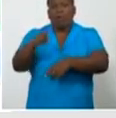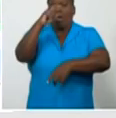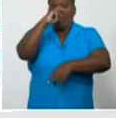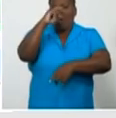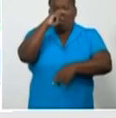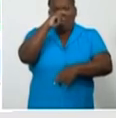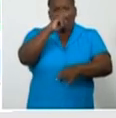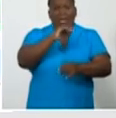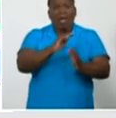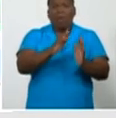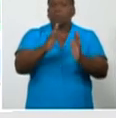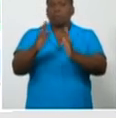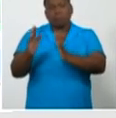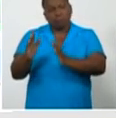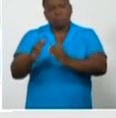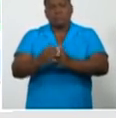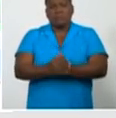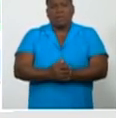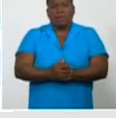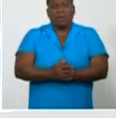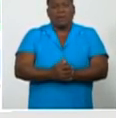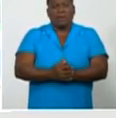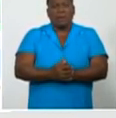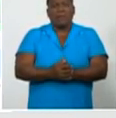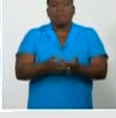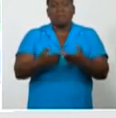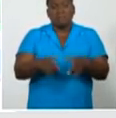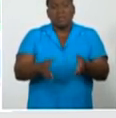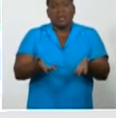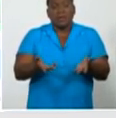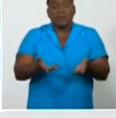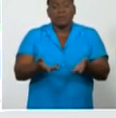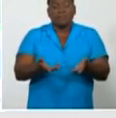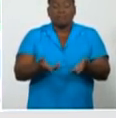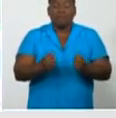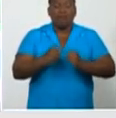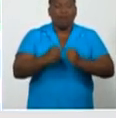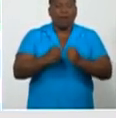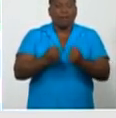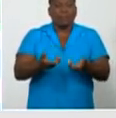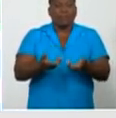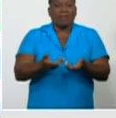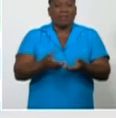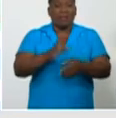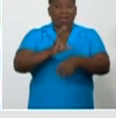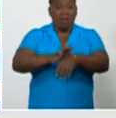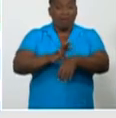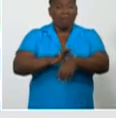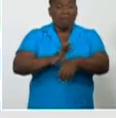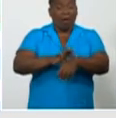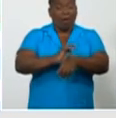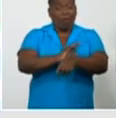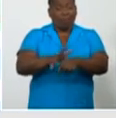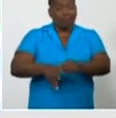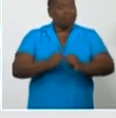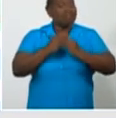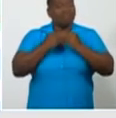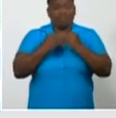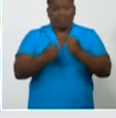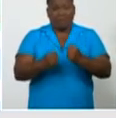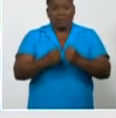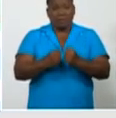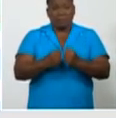ya quizás con un poco de más agresividad del virus, pues también en edades